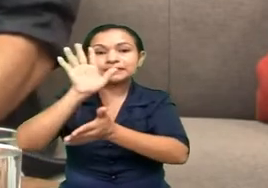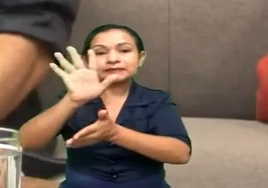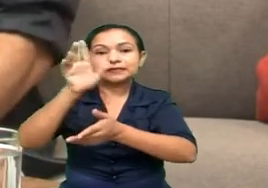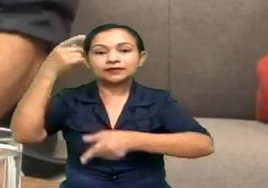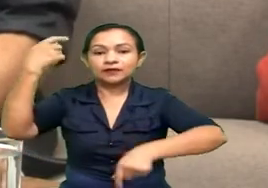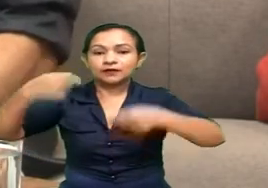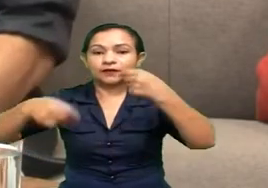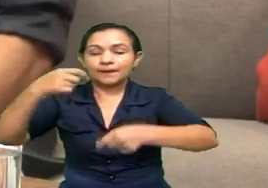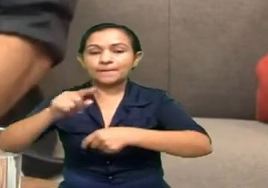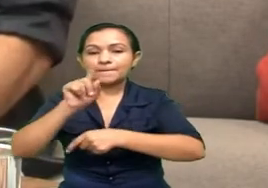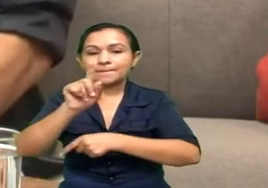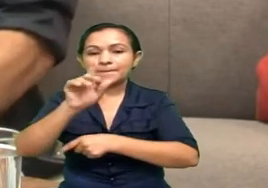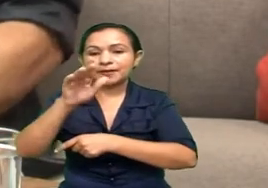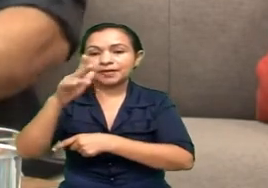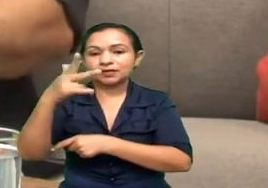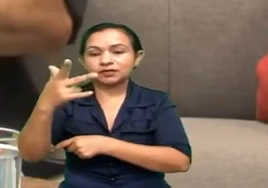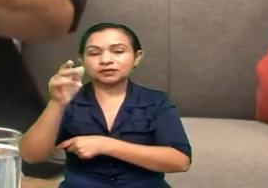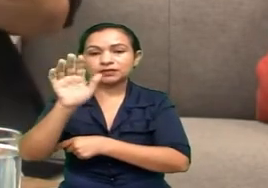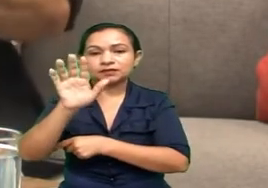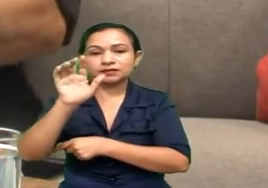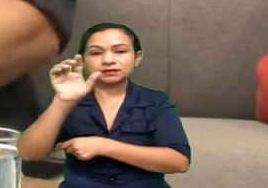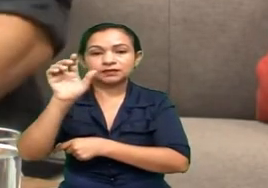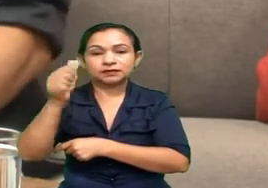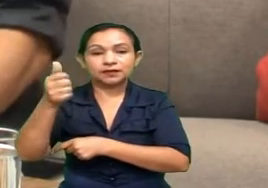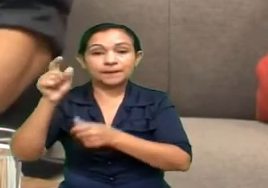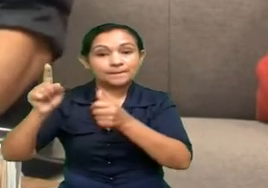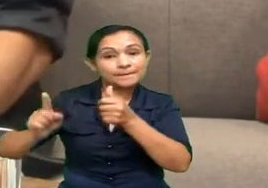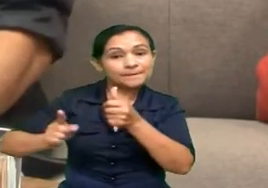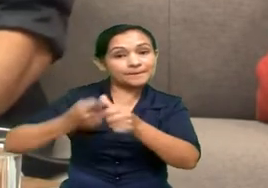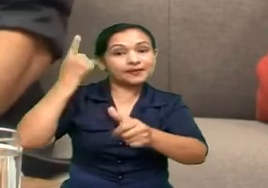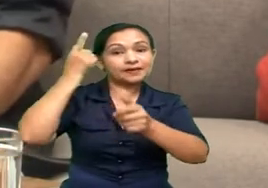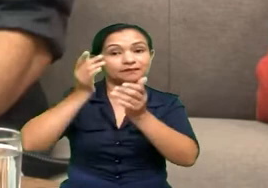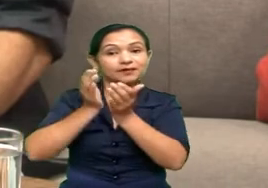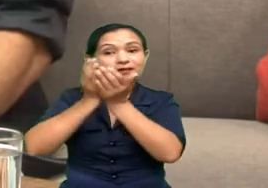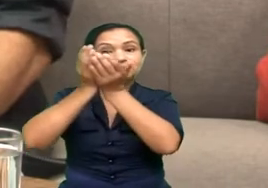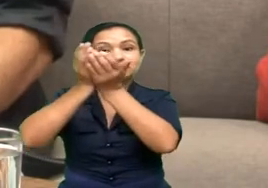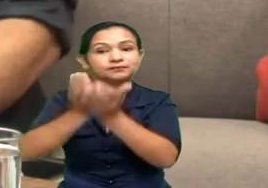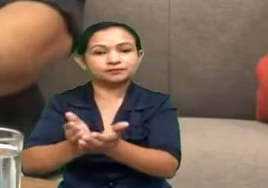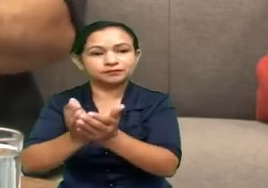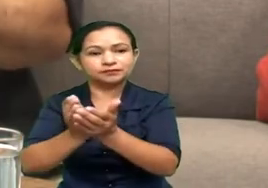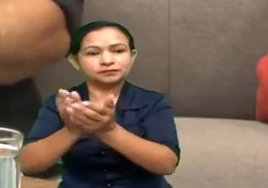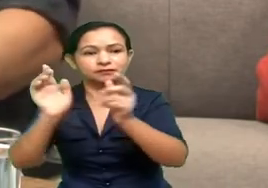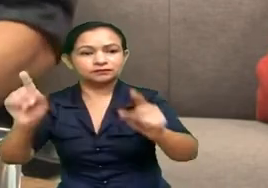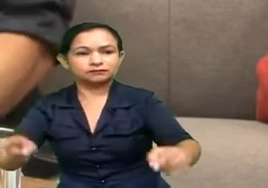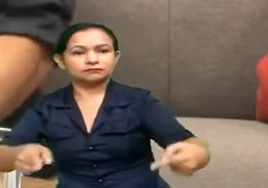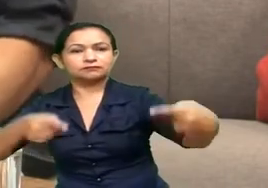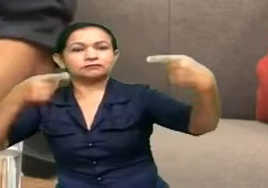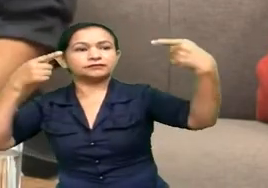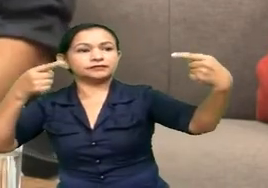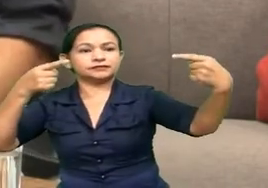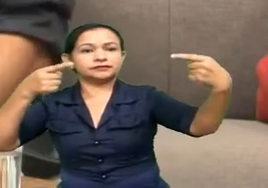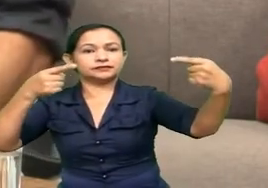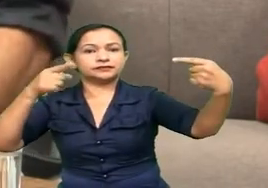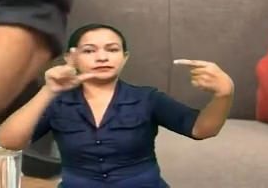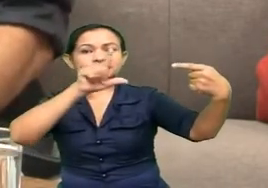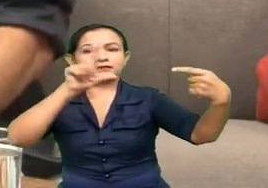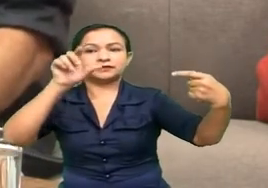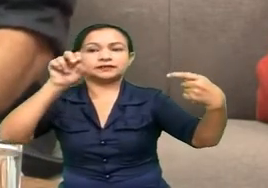septiembre de 1856 se da la primera escaramuza contra los filibusteros en el llano de Los Tocal.